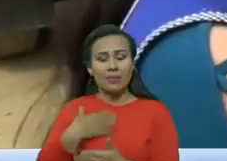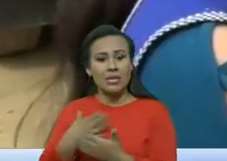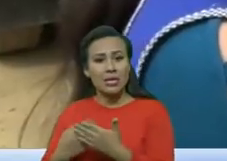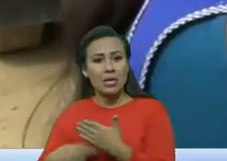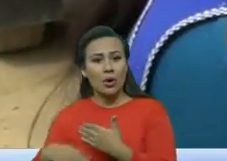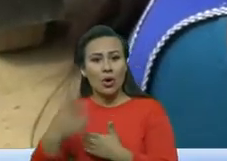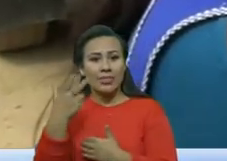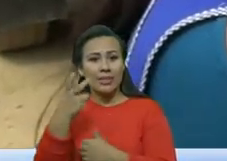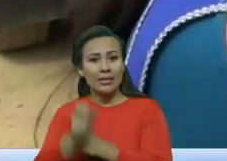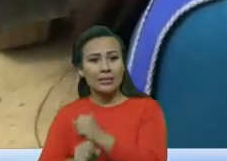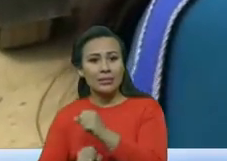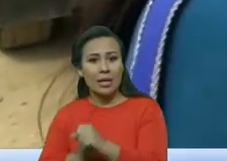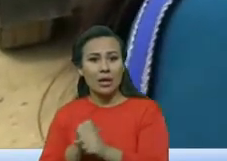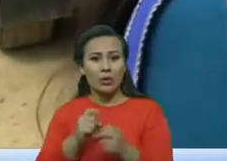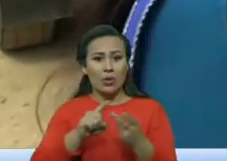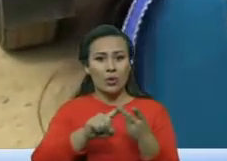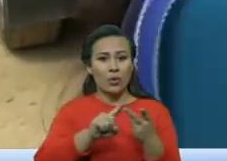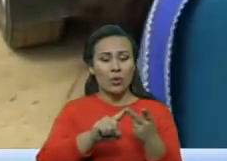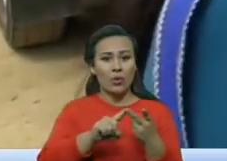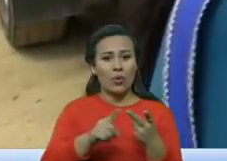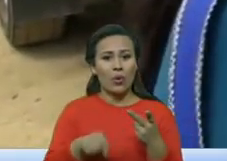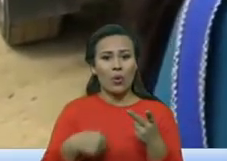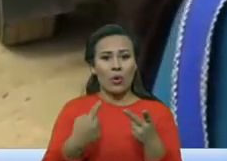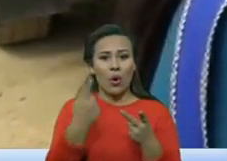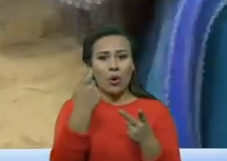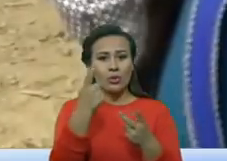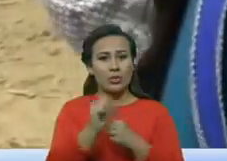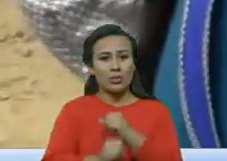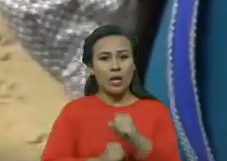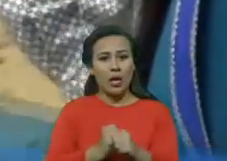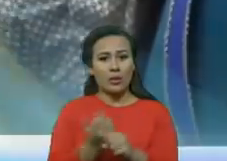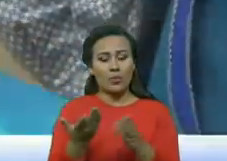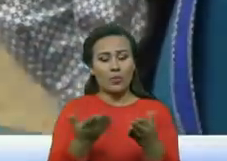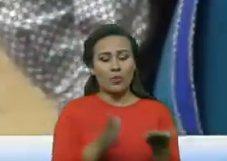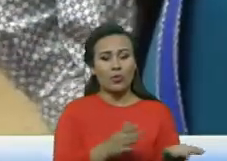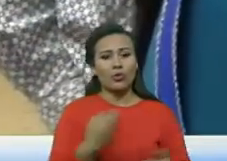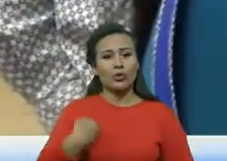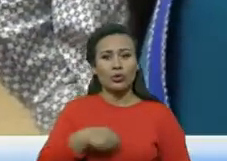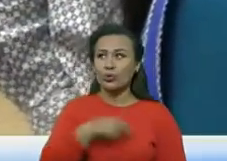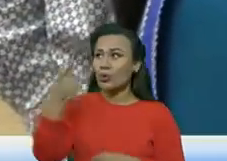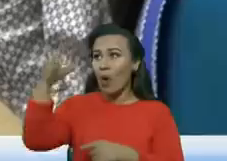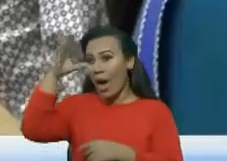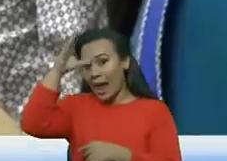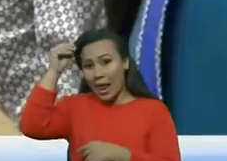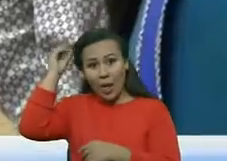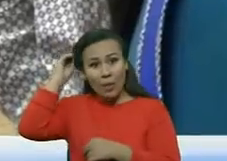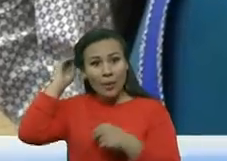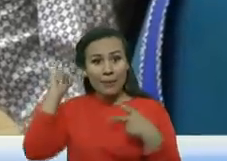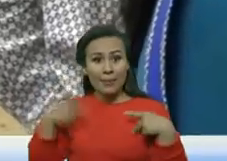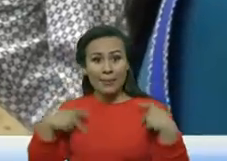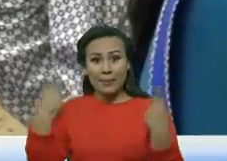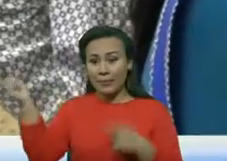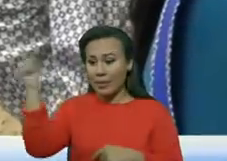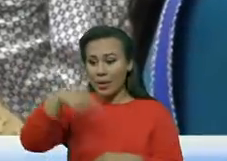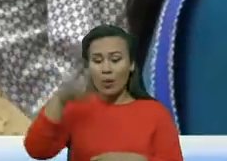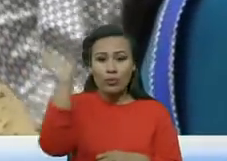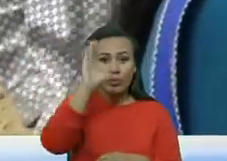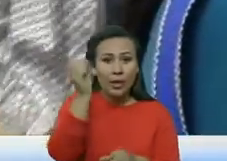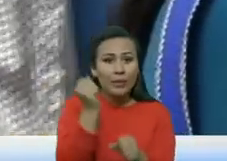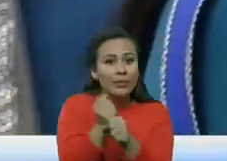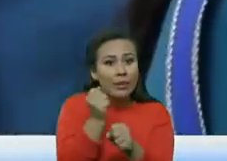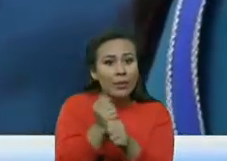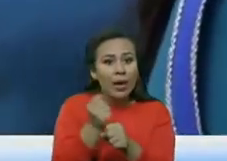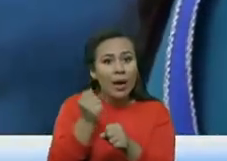va a cumplir 20 de febrero, 11 años. Nosotros vinimos de Riobamba a trabajar por